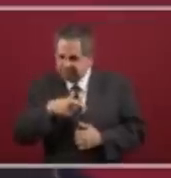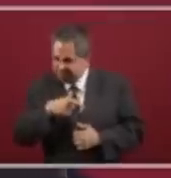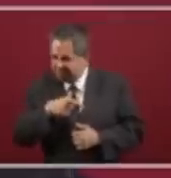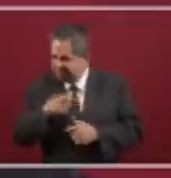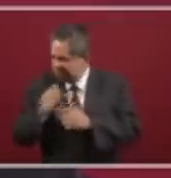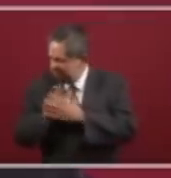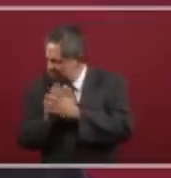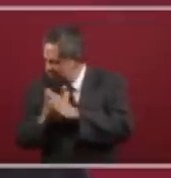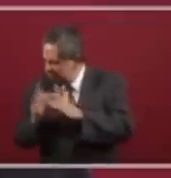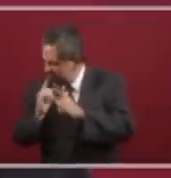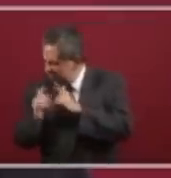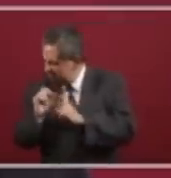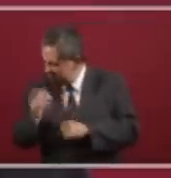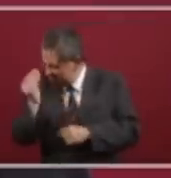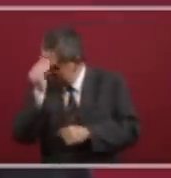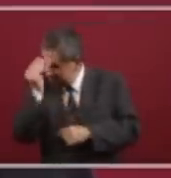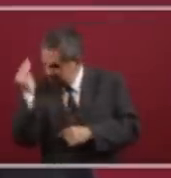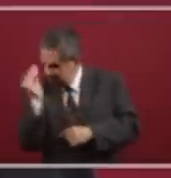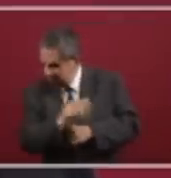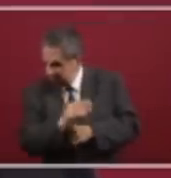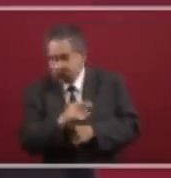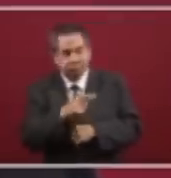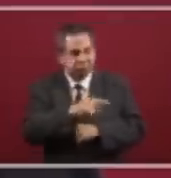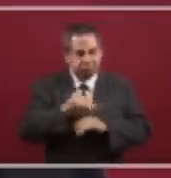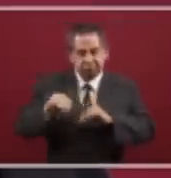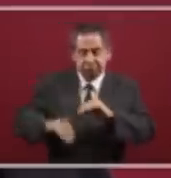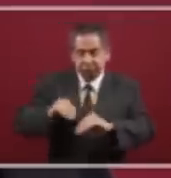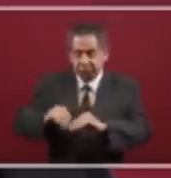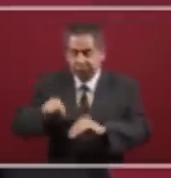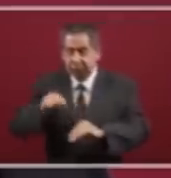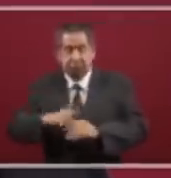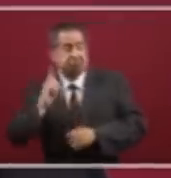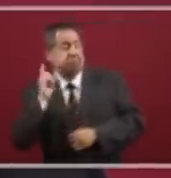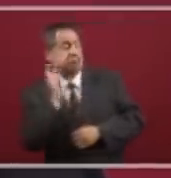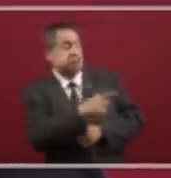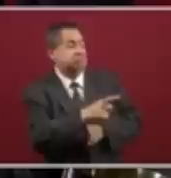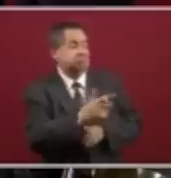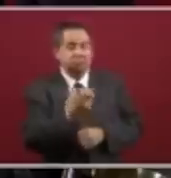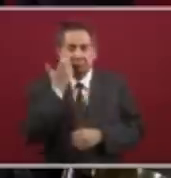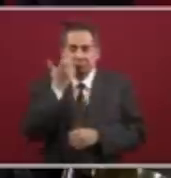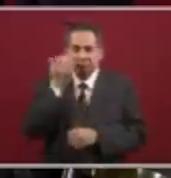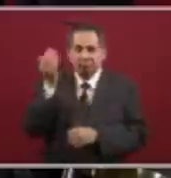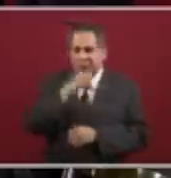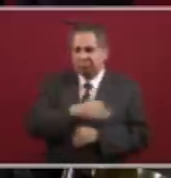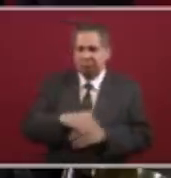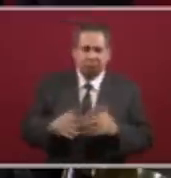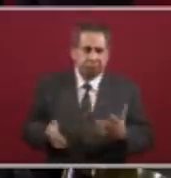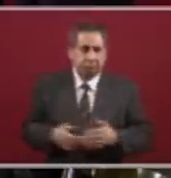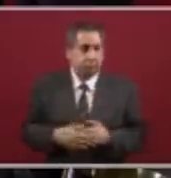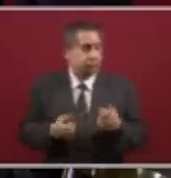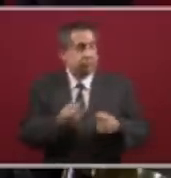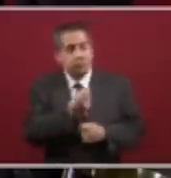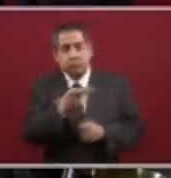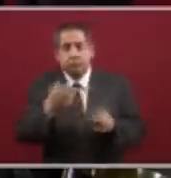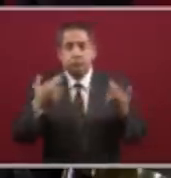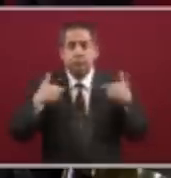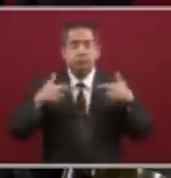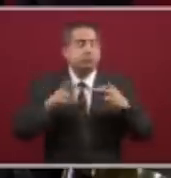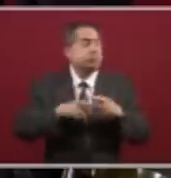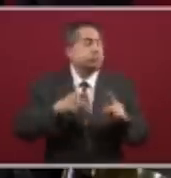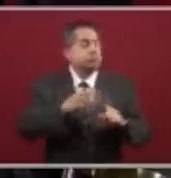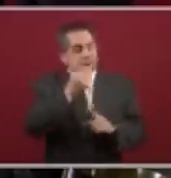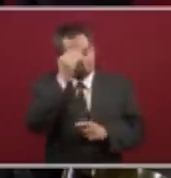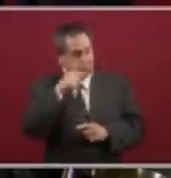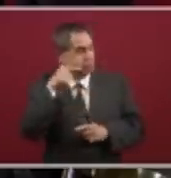todo a los opositores se les fabricaban delitos maestros que fueron acusados del